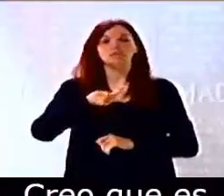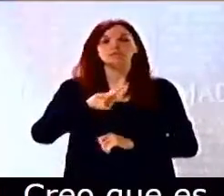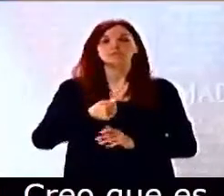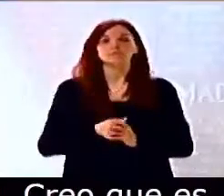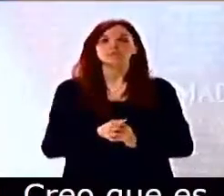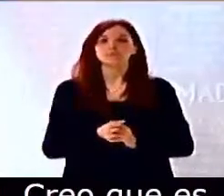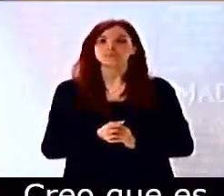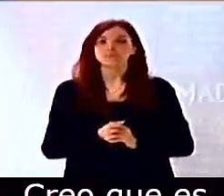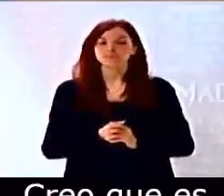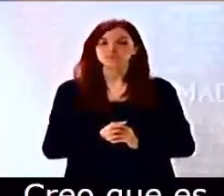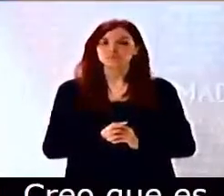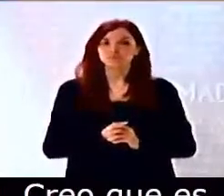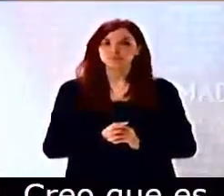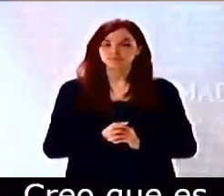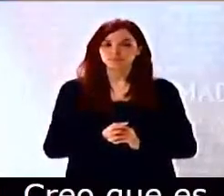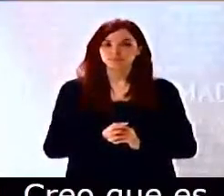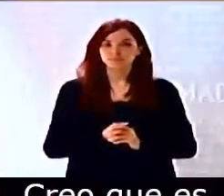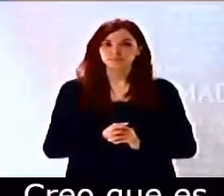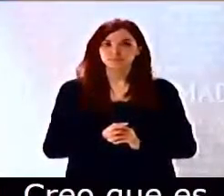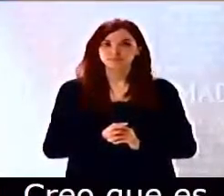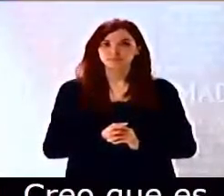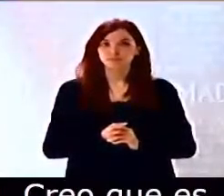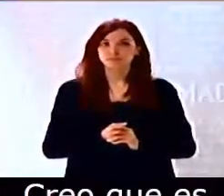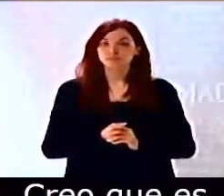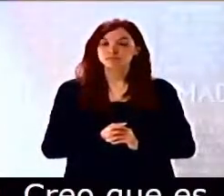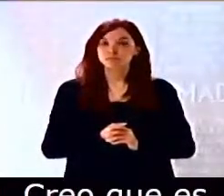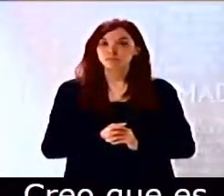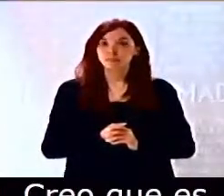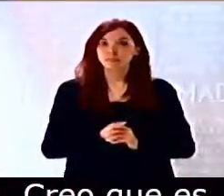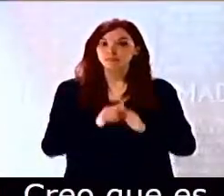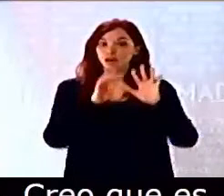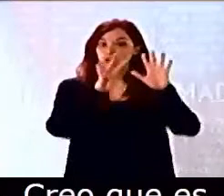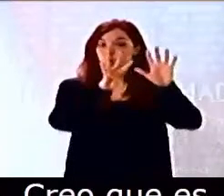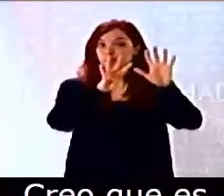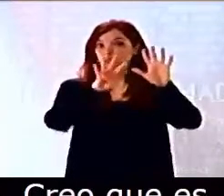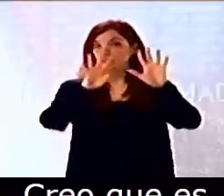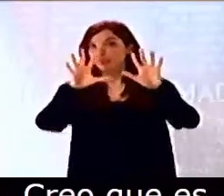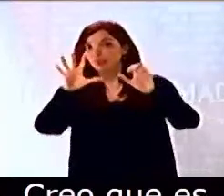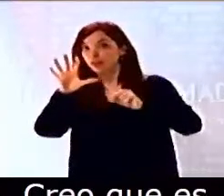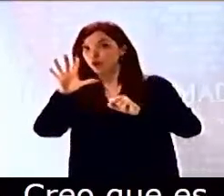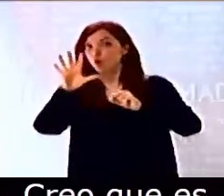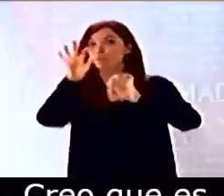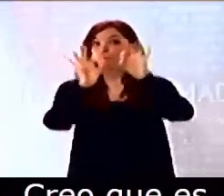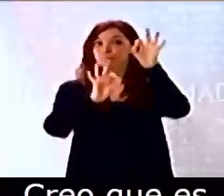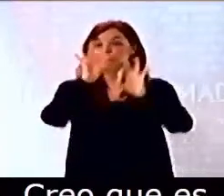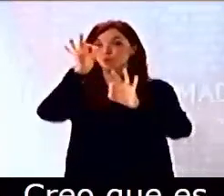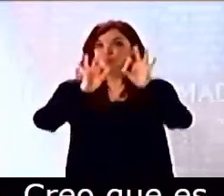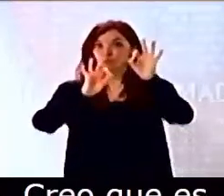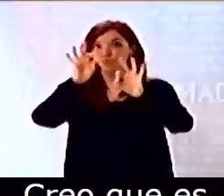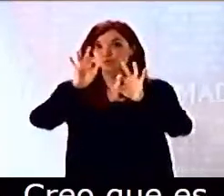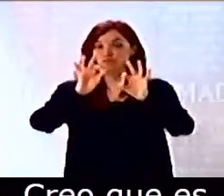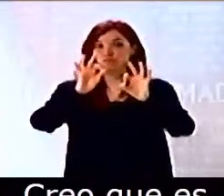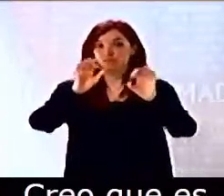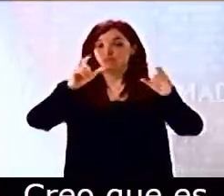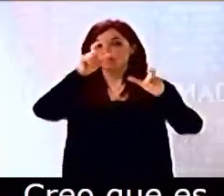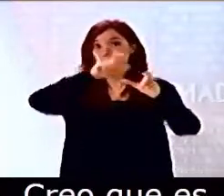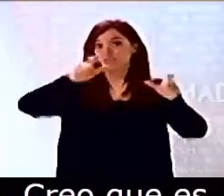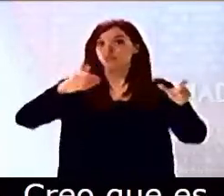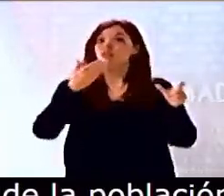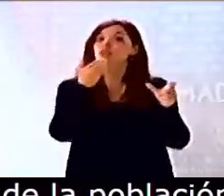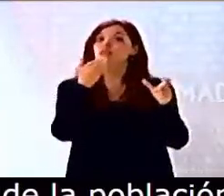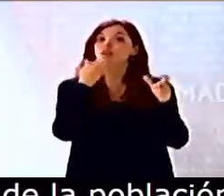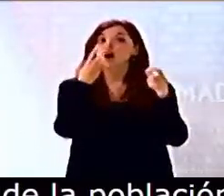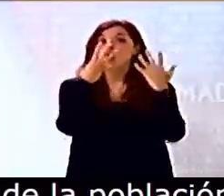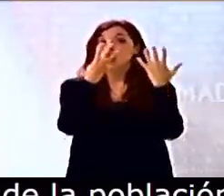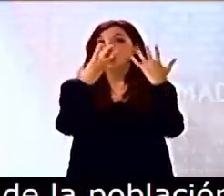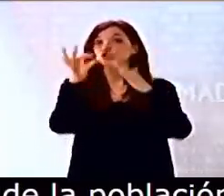decir que tenemos a más de un 95% de la población mayor de 80 años